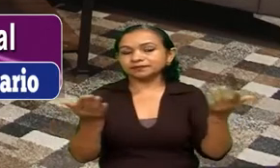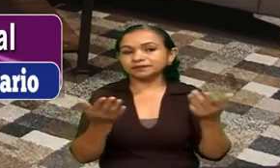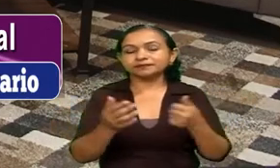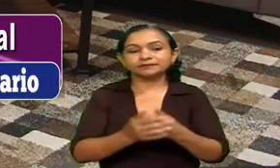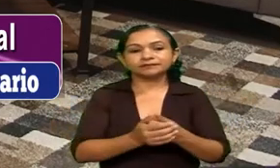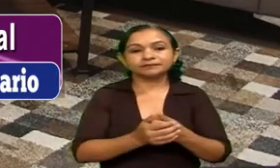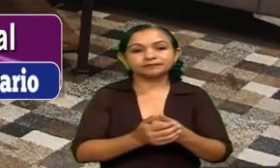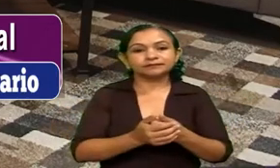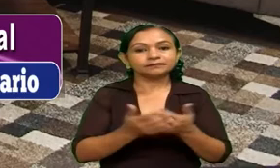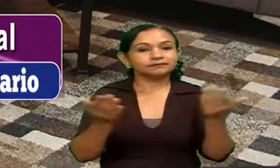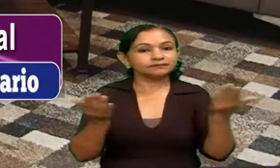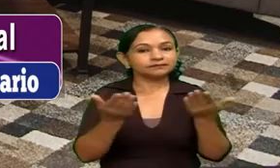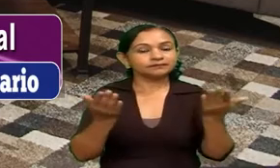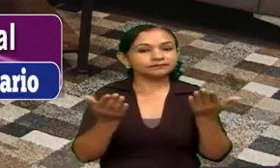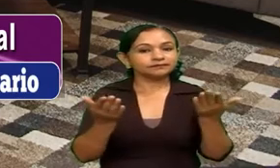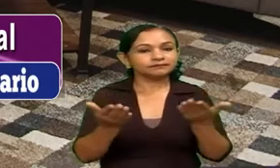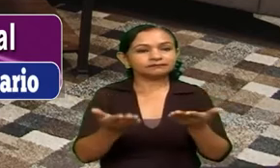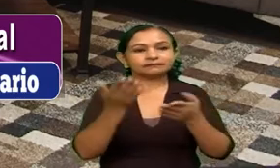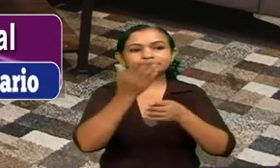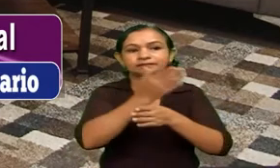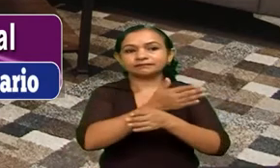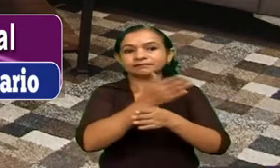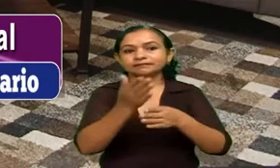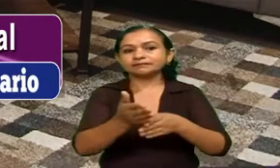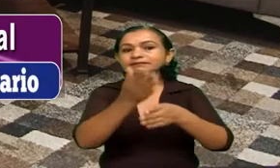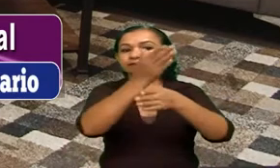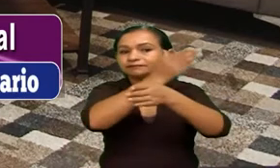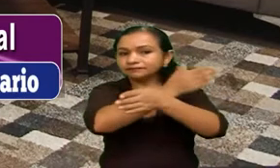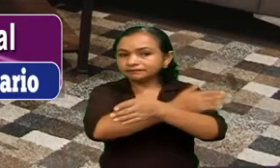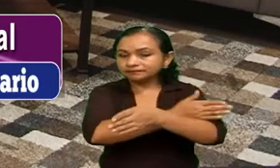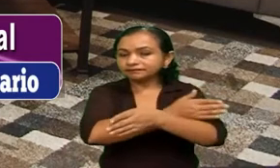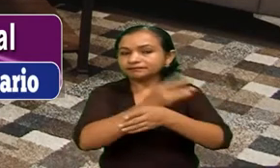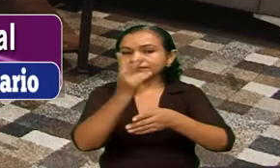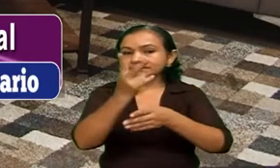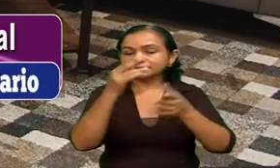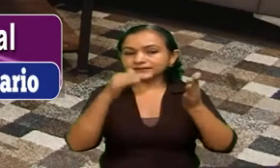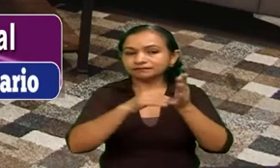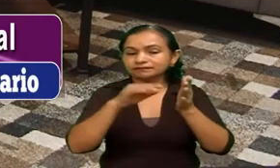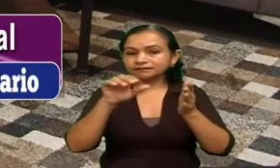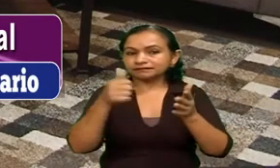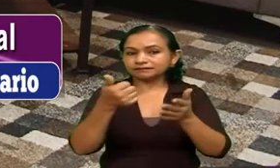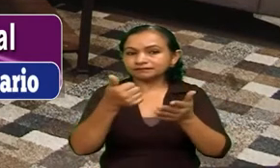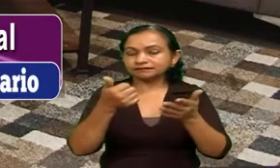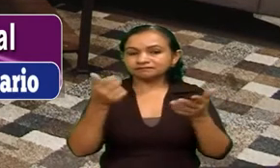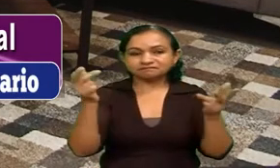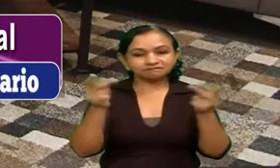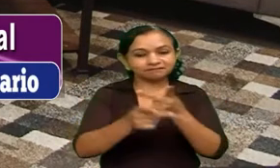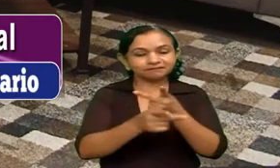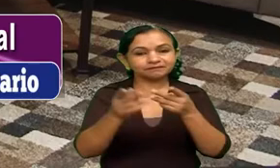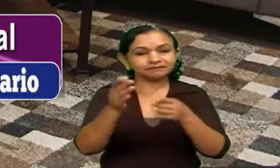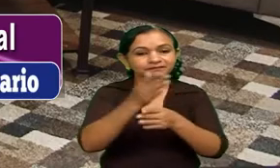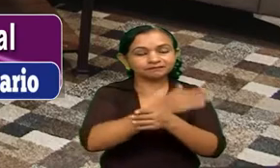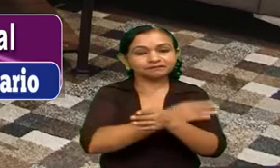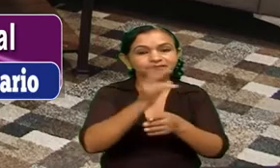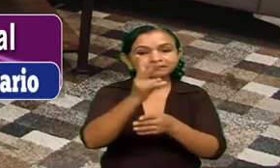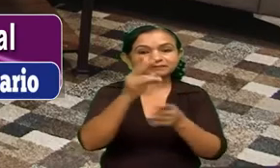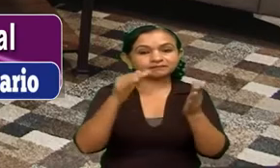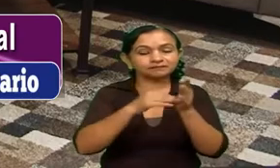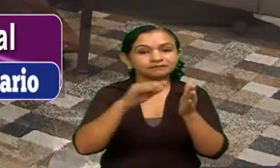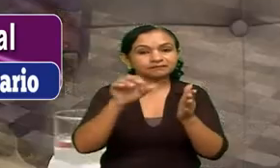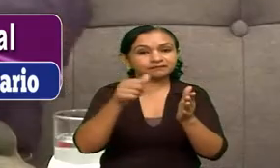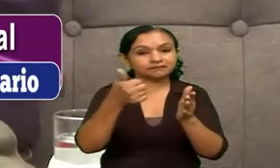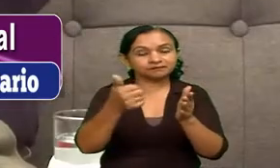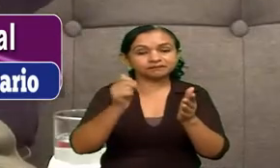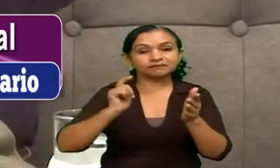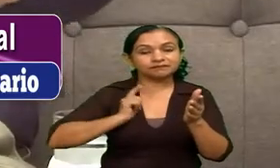contrasta cómo estaba a finales del 2006. O sea, al final del 2006 la capacidad que teníamos